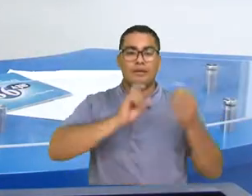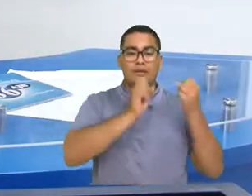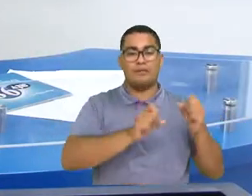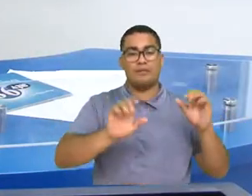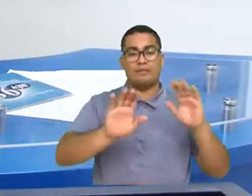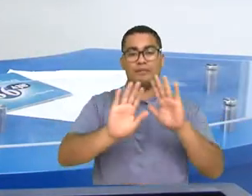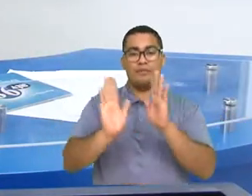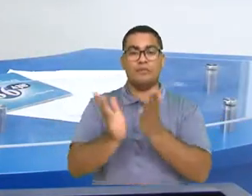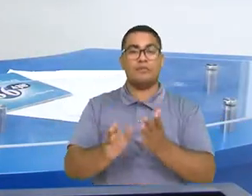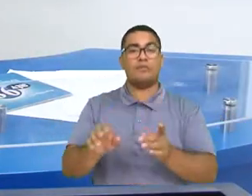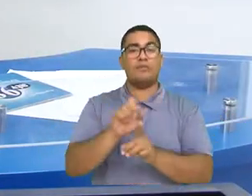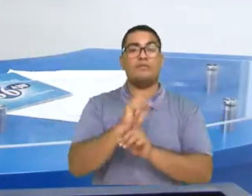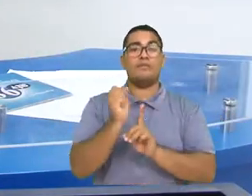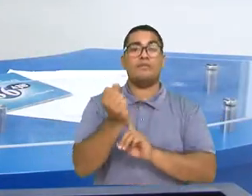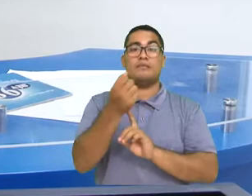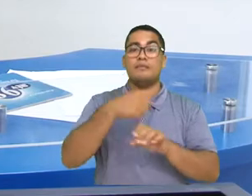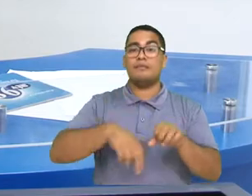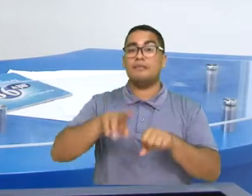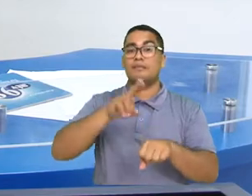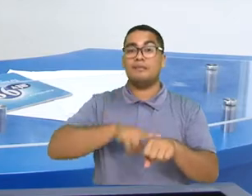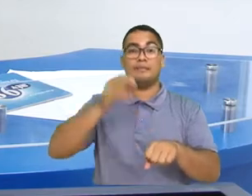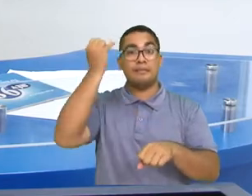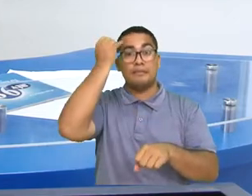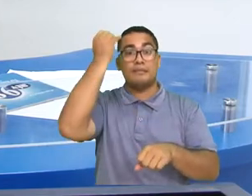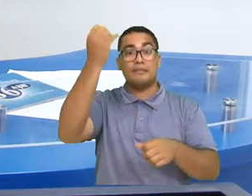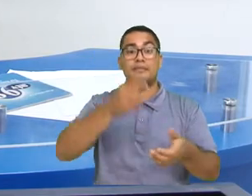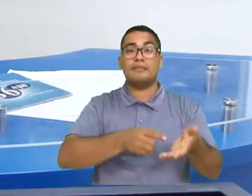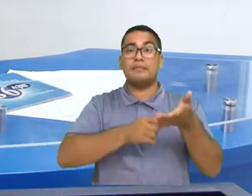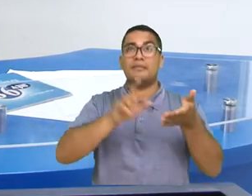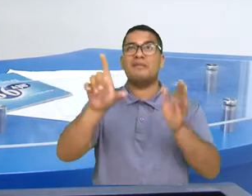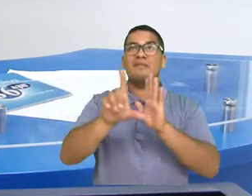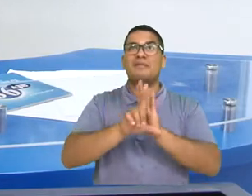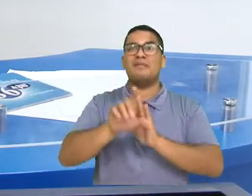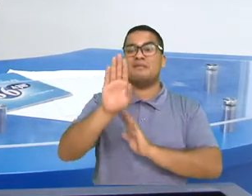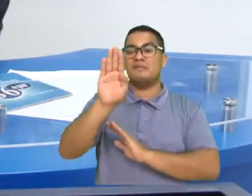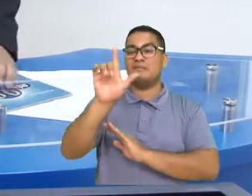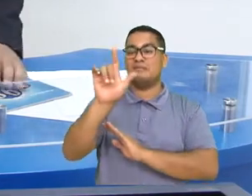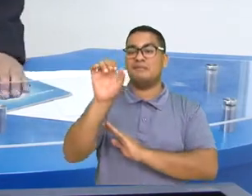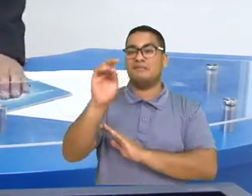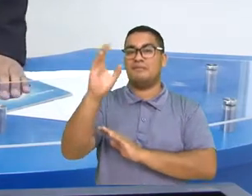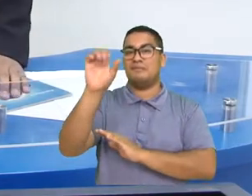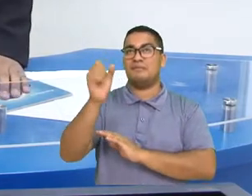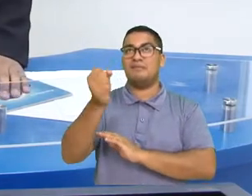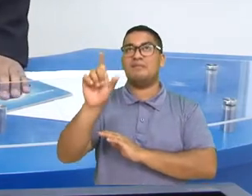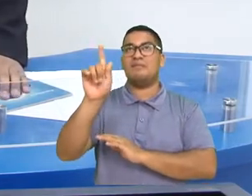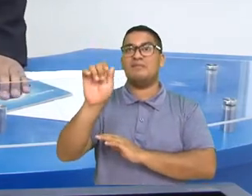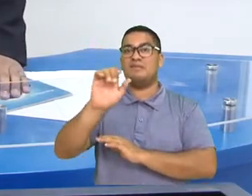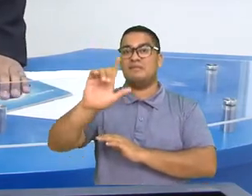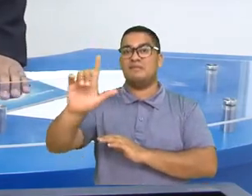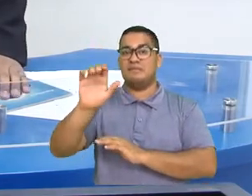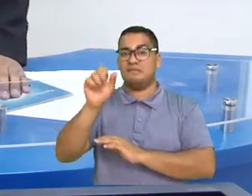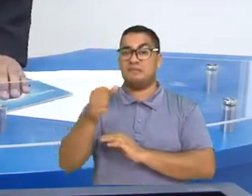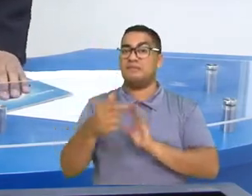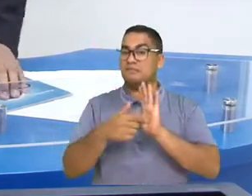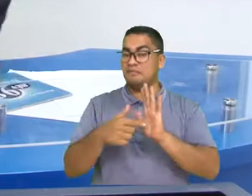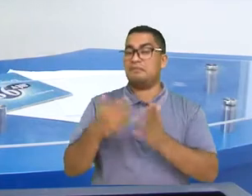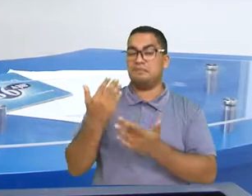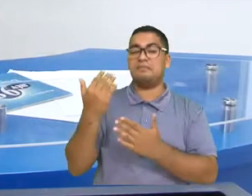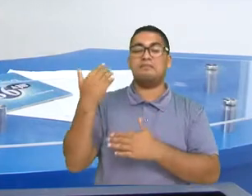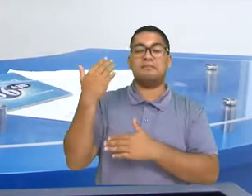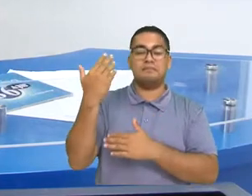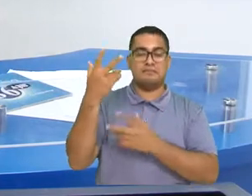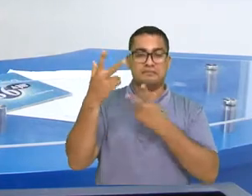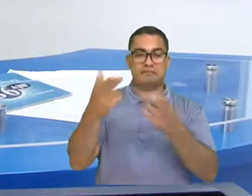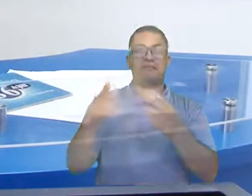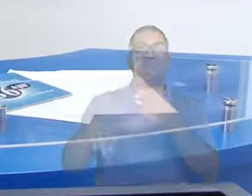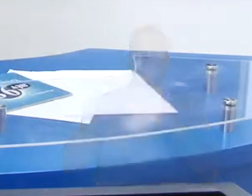Nacional sobre el dictamen de iniciativa de ley creadora de la Orden Blanca Estela Arauz Pineda. Esto y más al volver de la